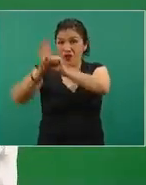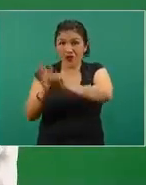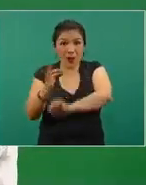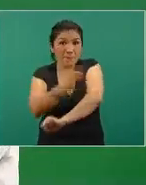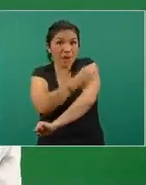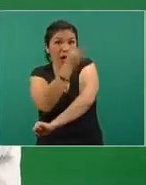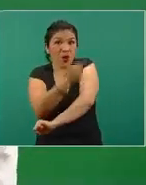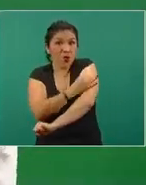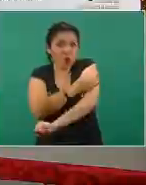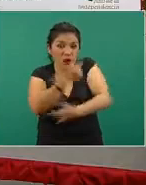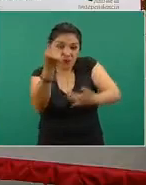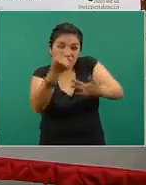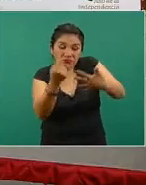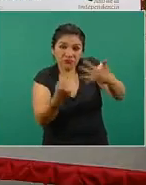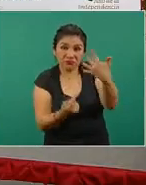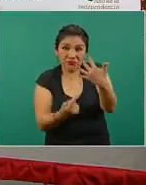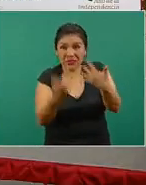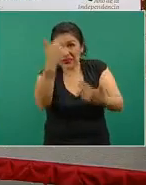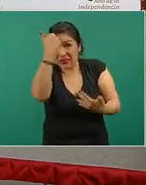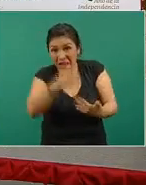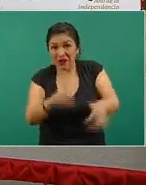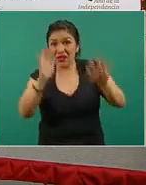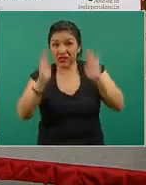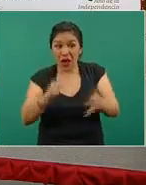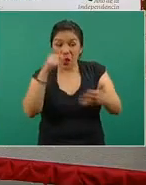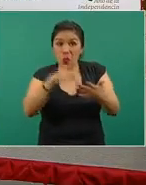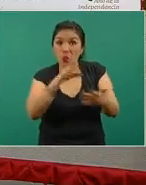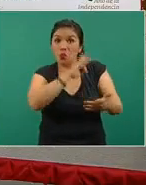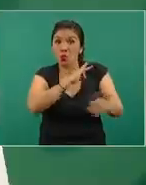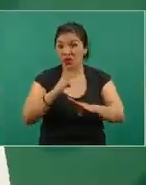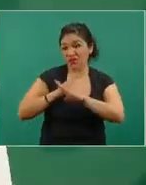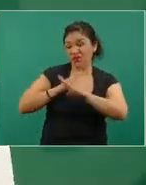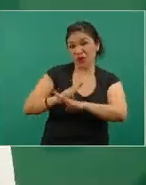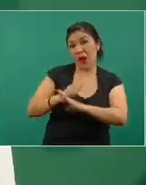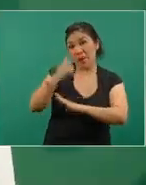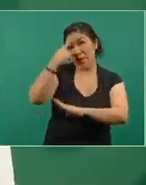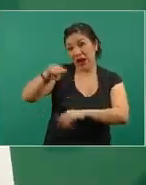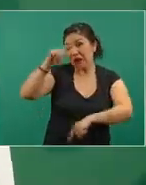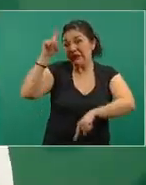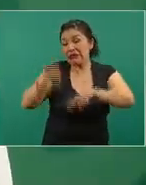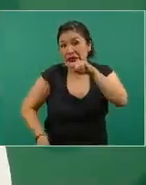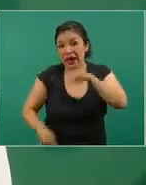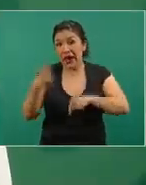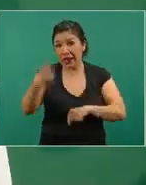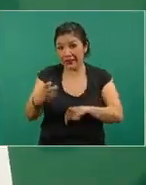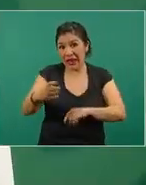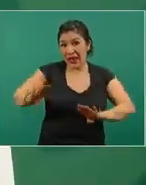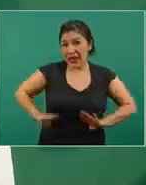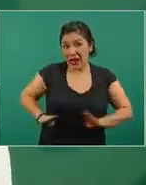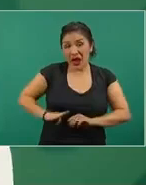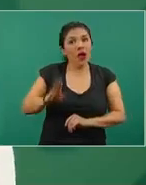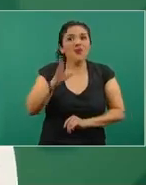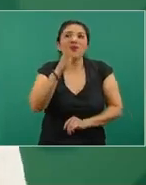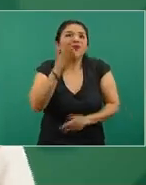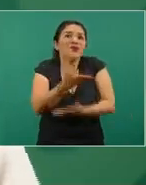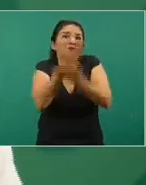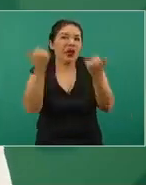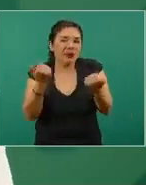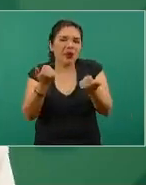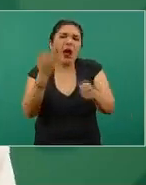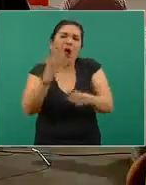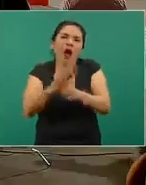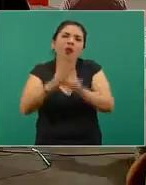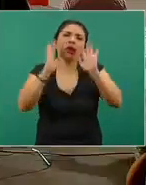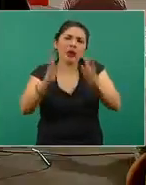SARS-CoV-2 si pueden o no conferir inmunidad esterilizante, que es esta característica. Ya se empezó a